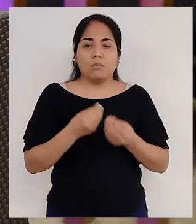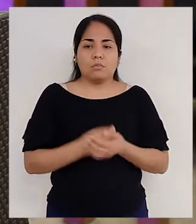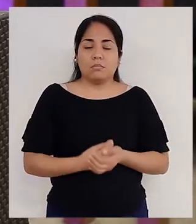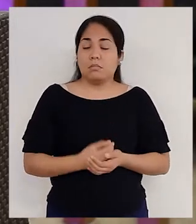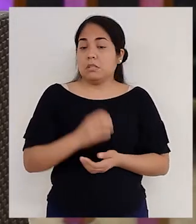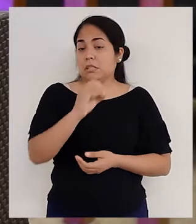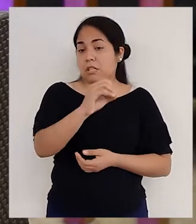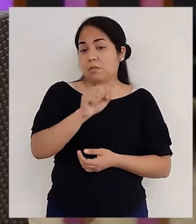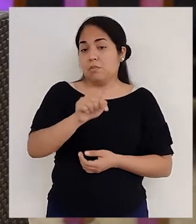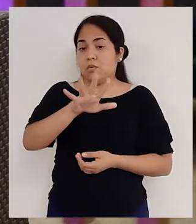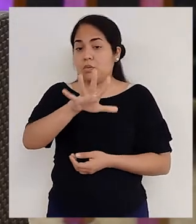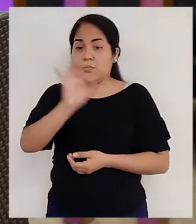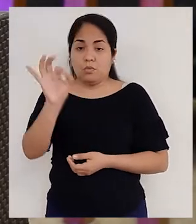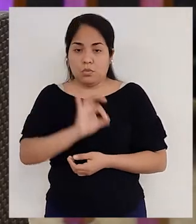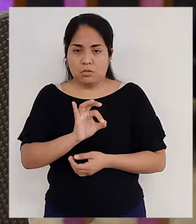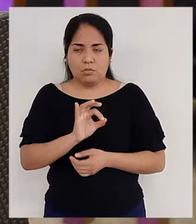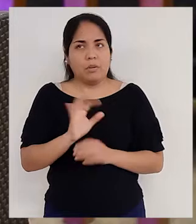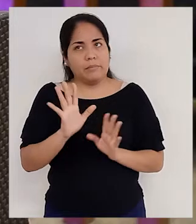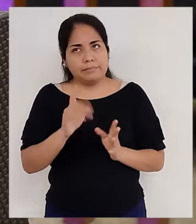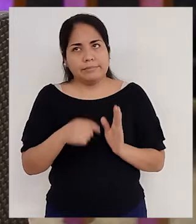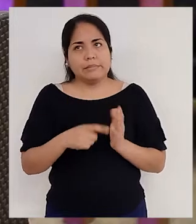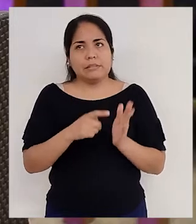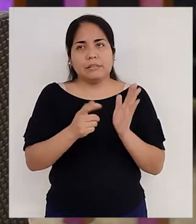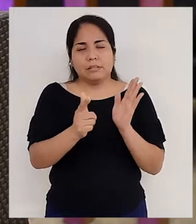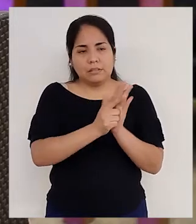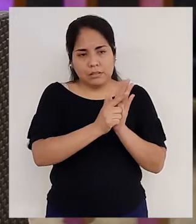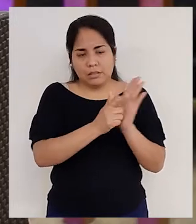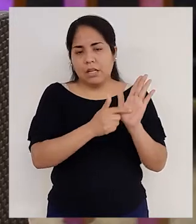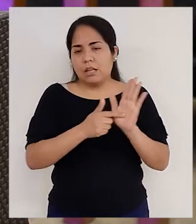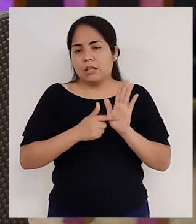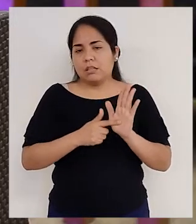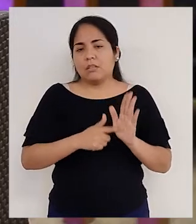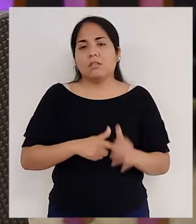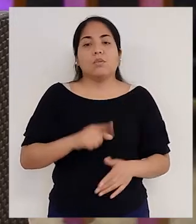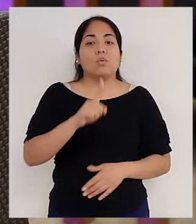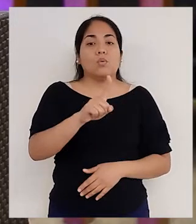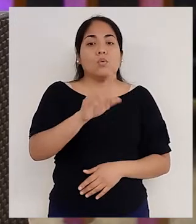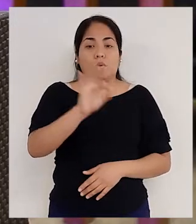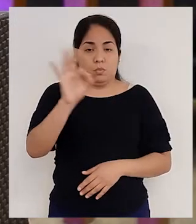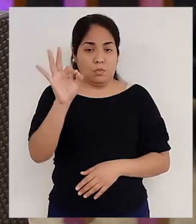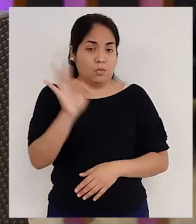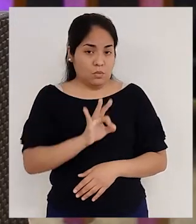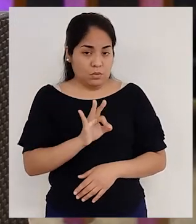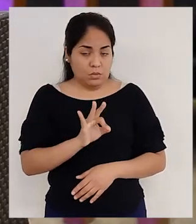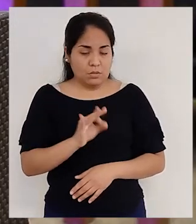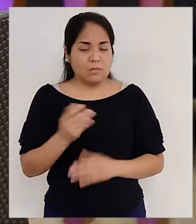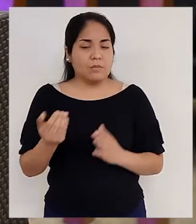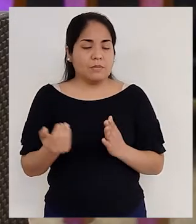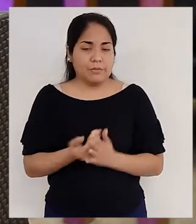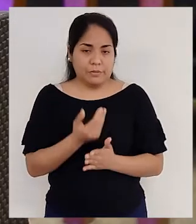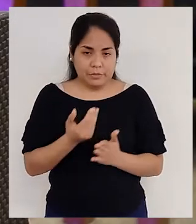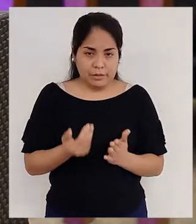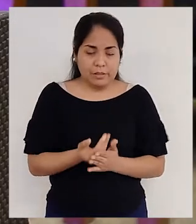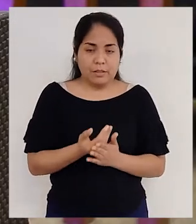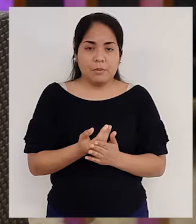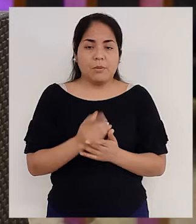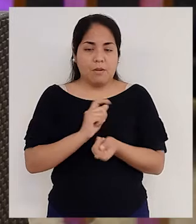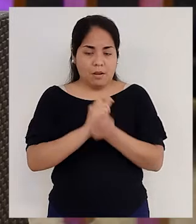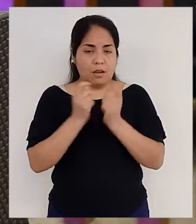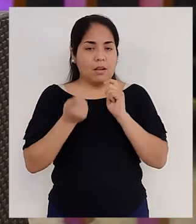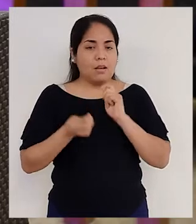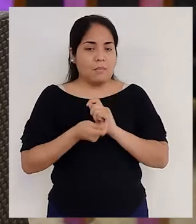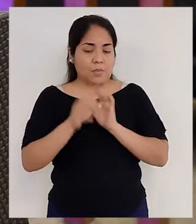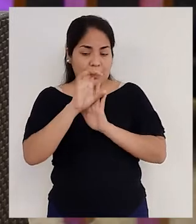menos desembolsar ya no el 0.5% de su presupuesto, claro, ahora ya por ley dice que es el 1% según lo que ha sacado